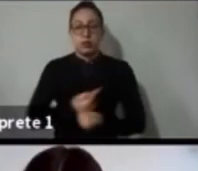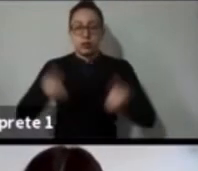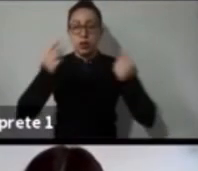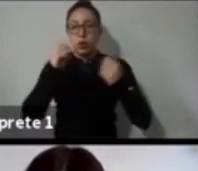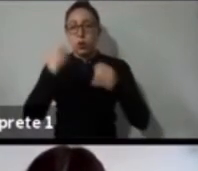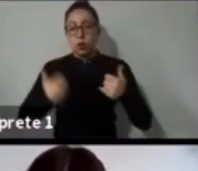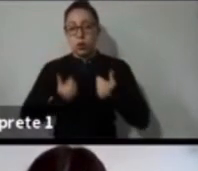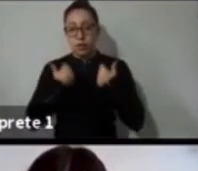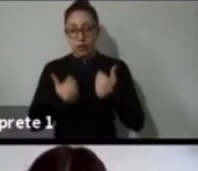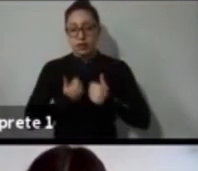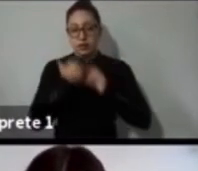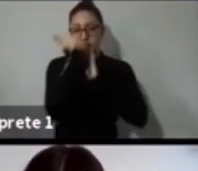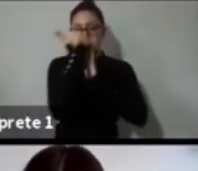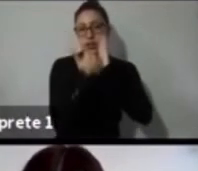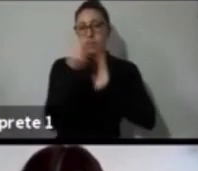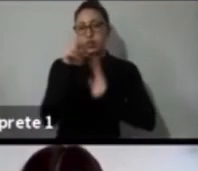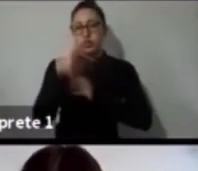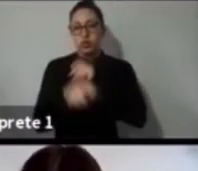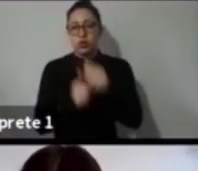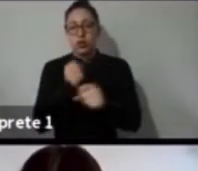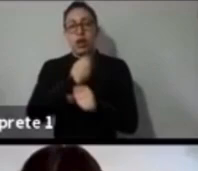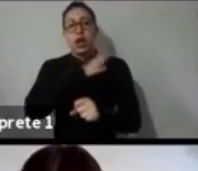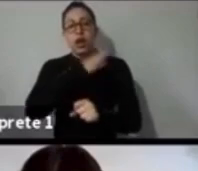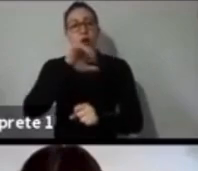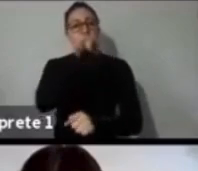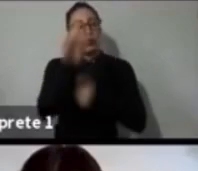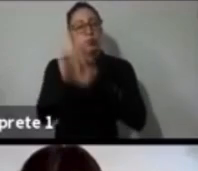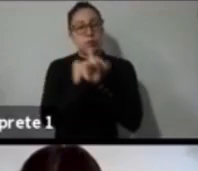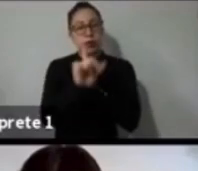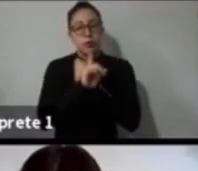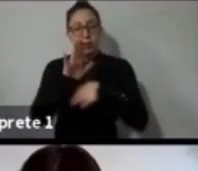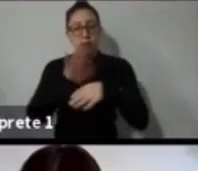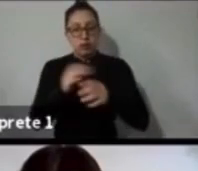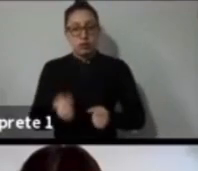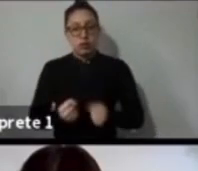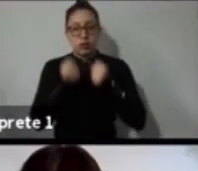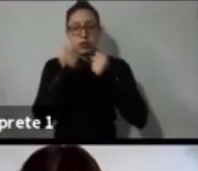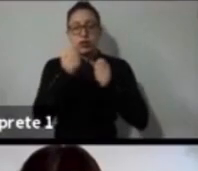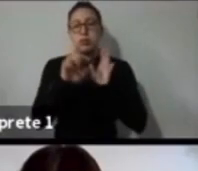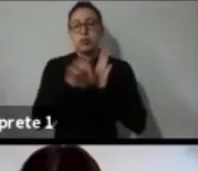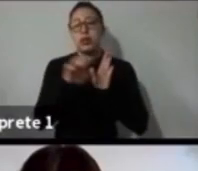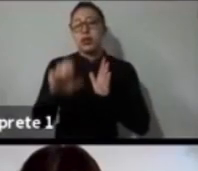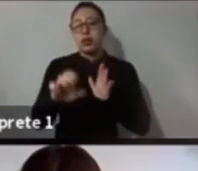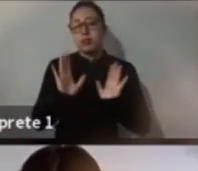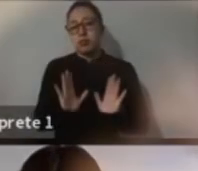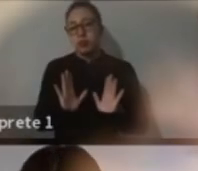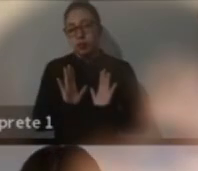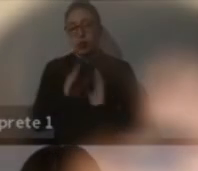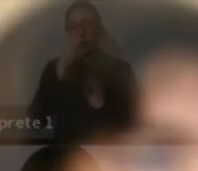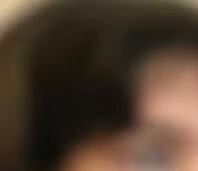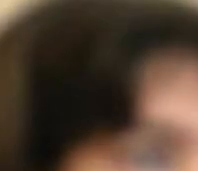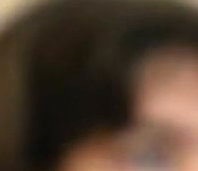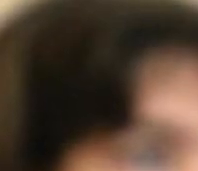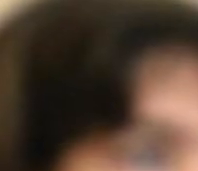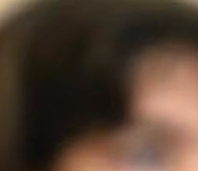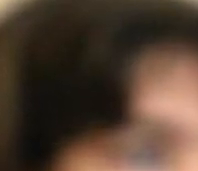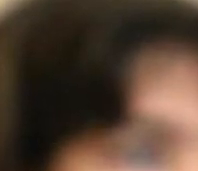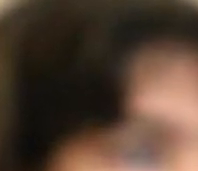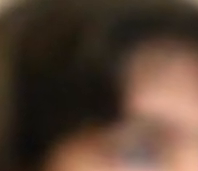provoca otros problemas. Toda prohibición trae como consecuencia o como daño colateral